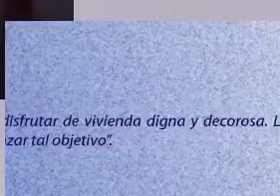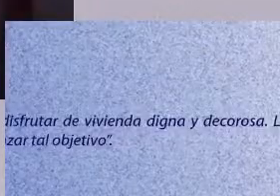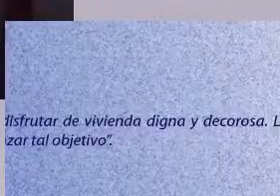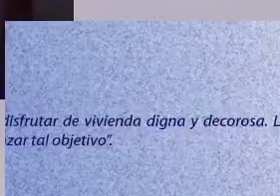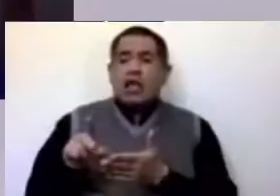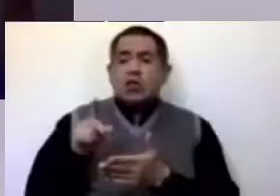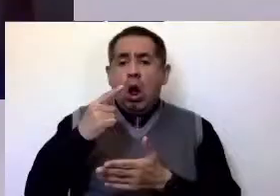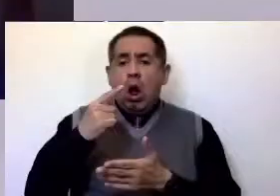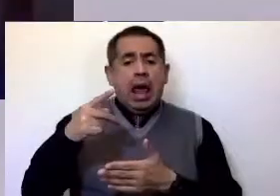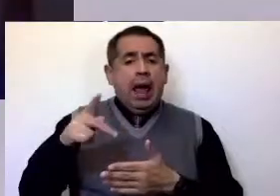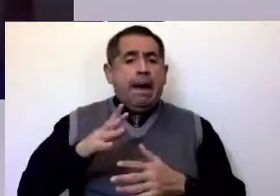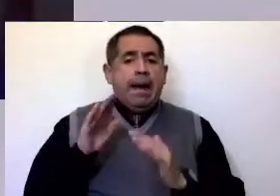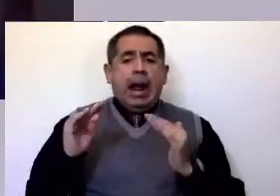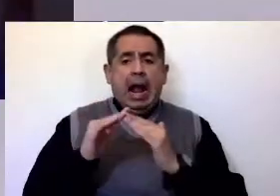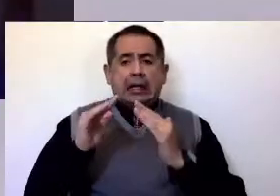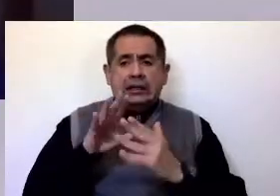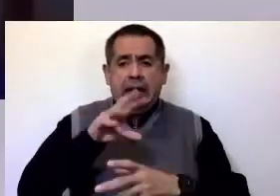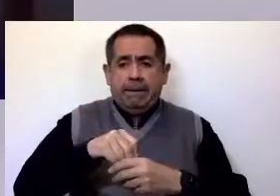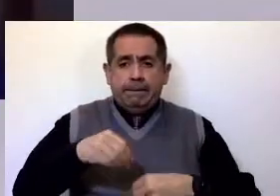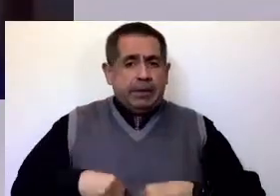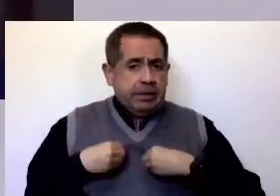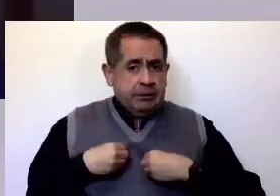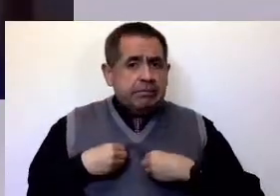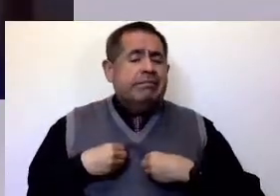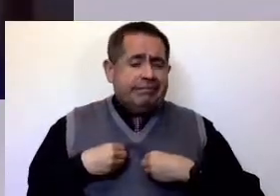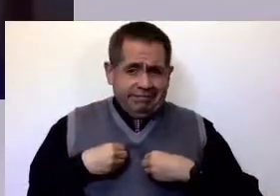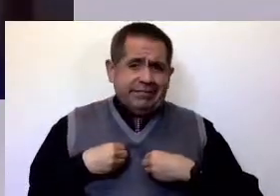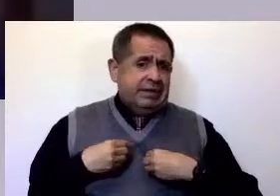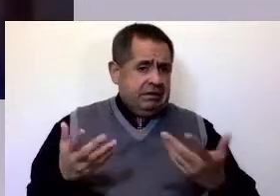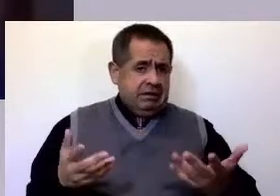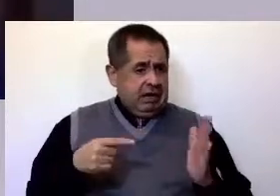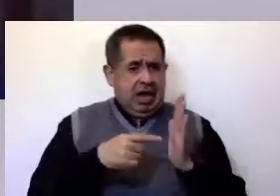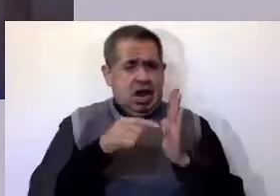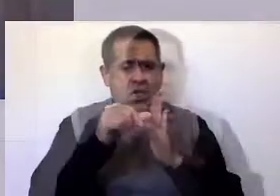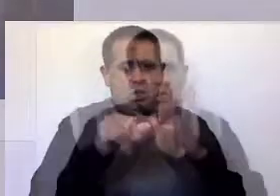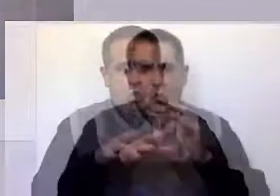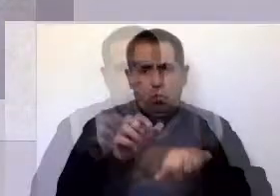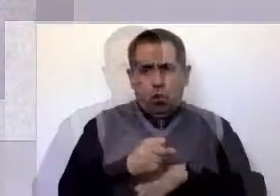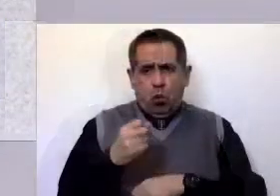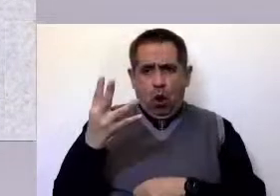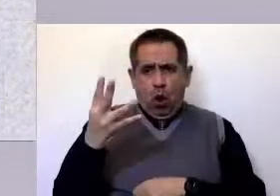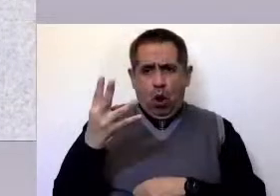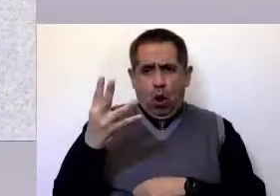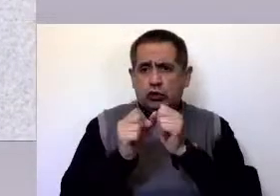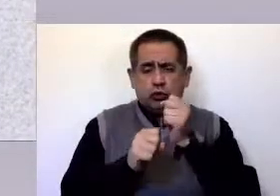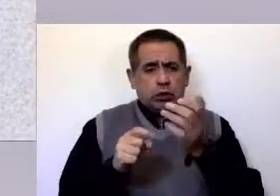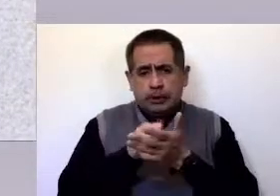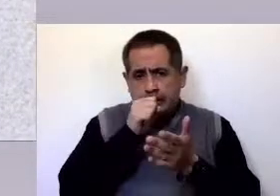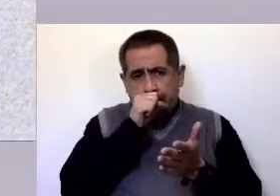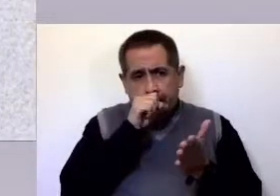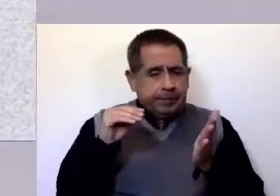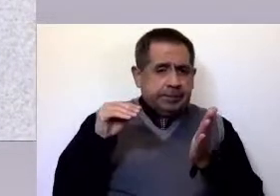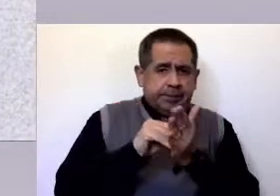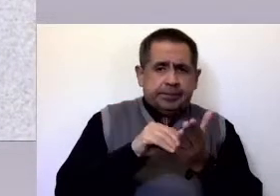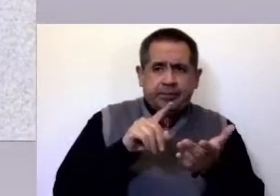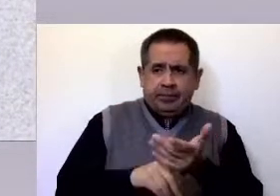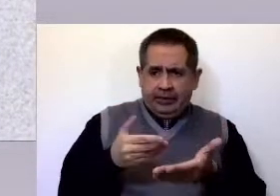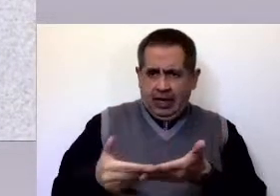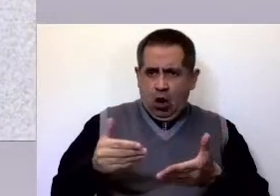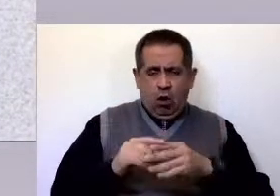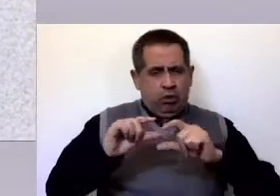conviene precisar que el derecho a la vivienda está reconocido en el artículo cuarto constitucional cuyo actual párrafo octavo